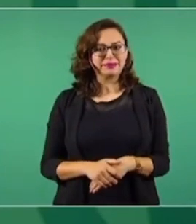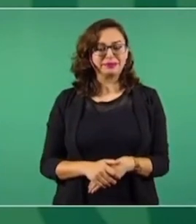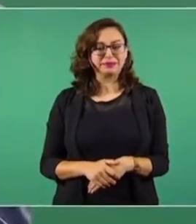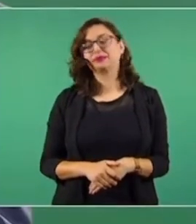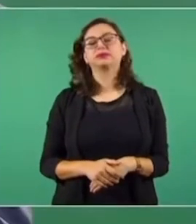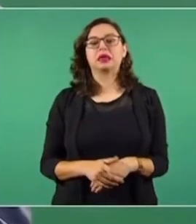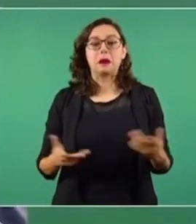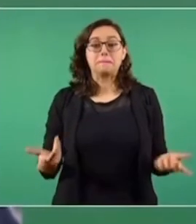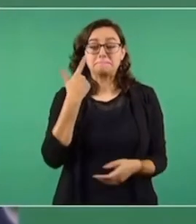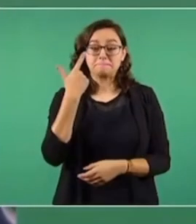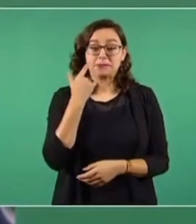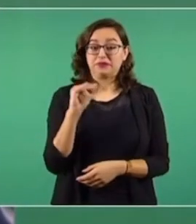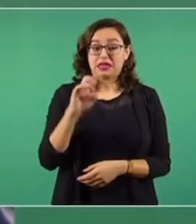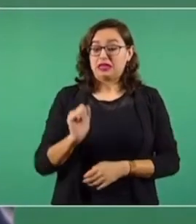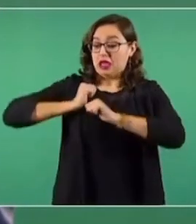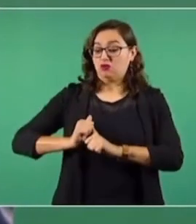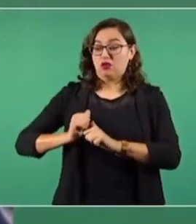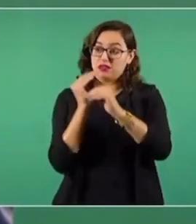los de arriba, la mitad de su sueldo.